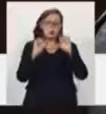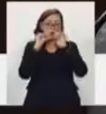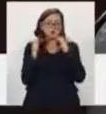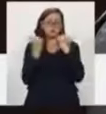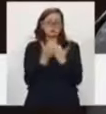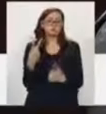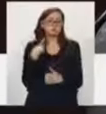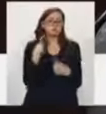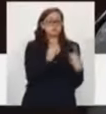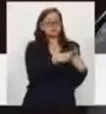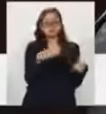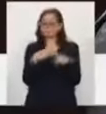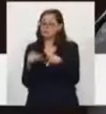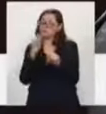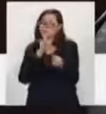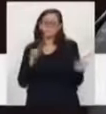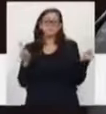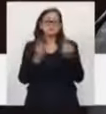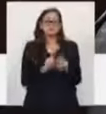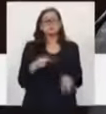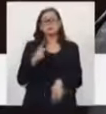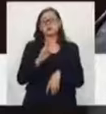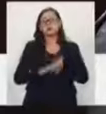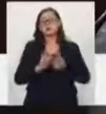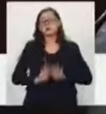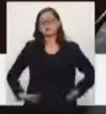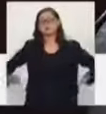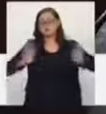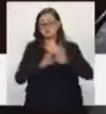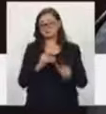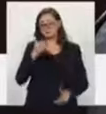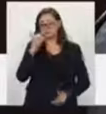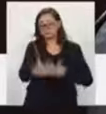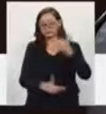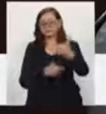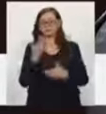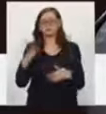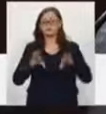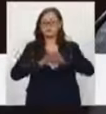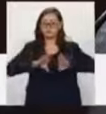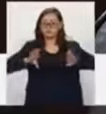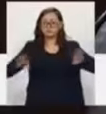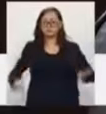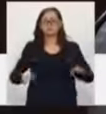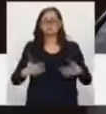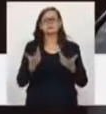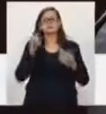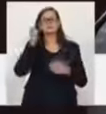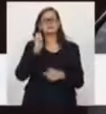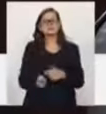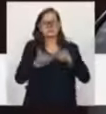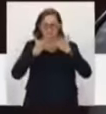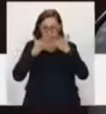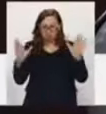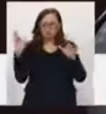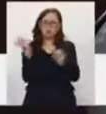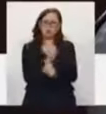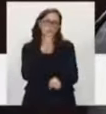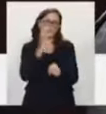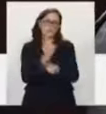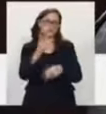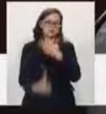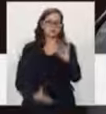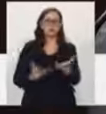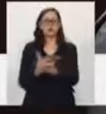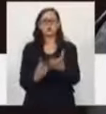asociaciones políticas. Pero además, avanzar hacia la construcción de una democracia paritaria abre la puerta a una propuesta para